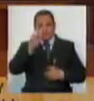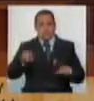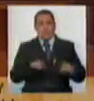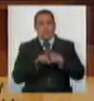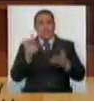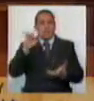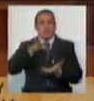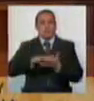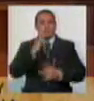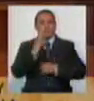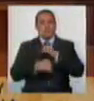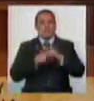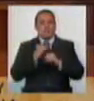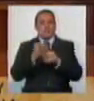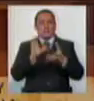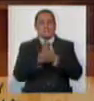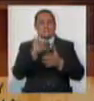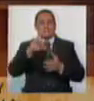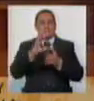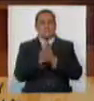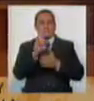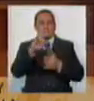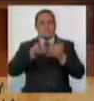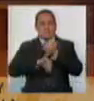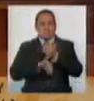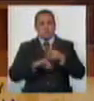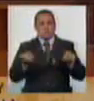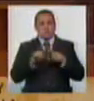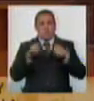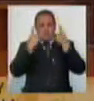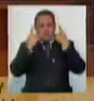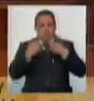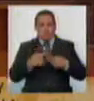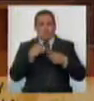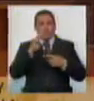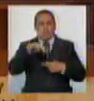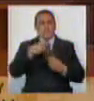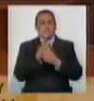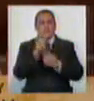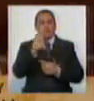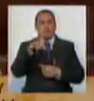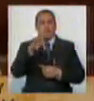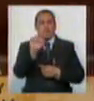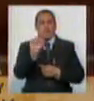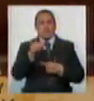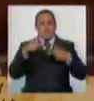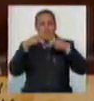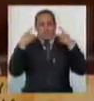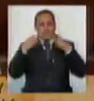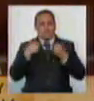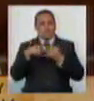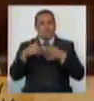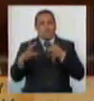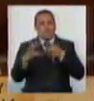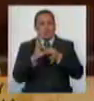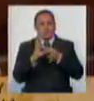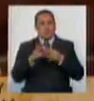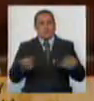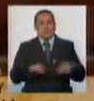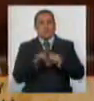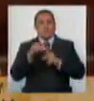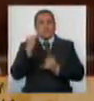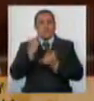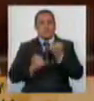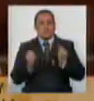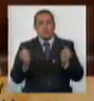aeropuerto internacional de Chinchero, la línea de transmisión eléctrica Moyobamba-Iquitos y subestaciones asociadas, el